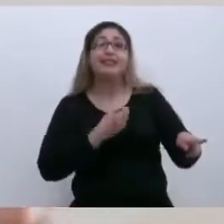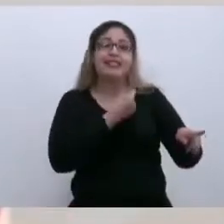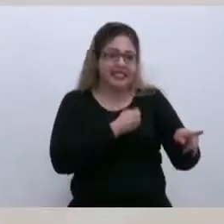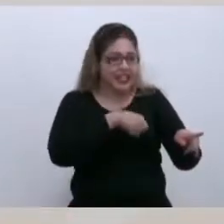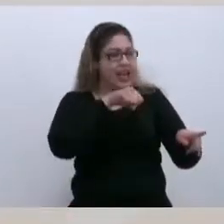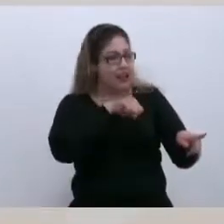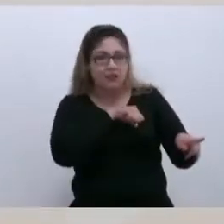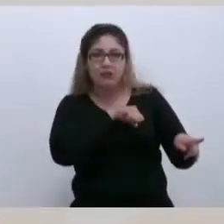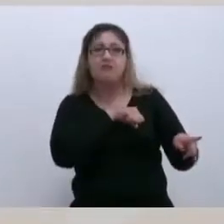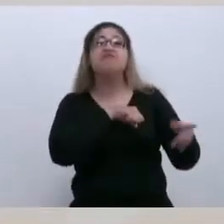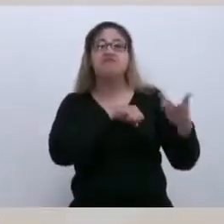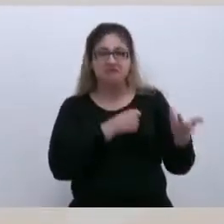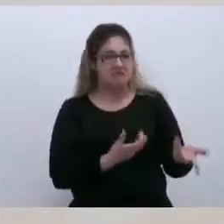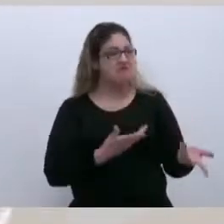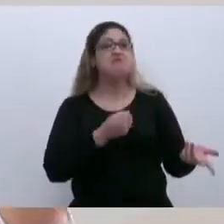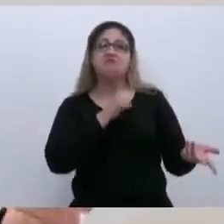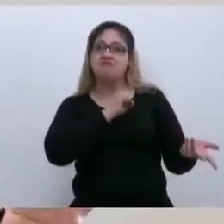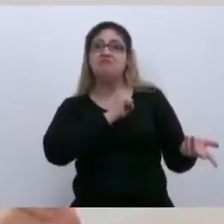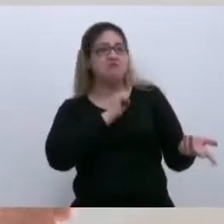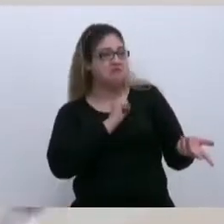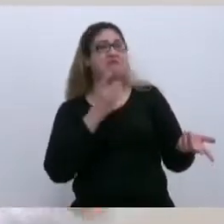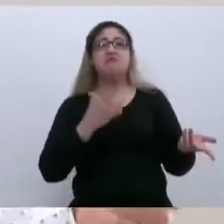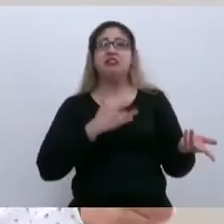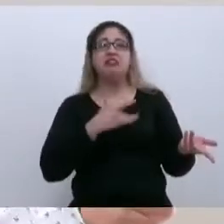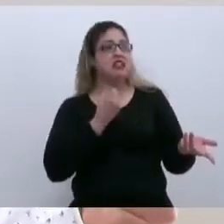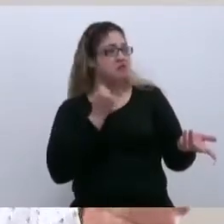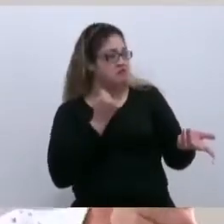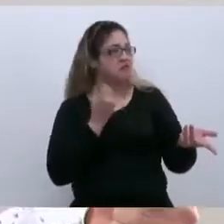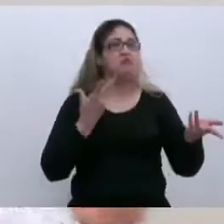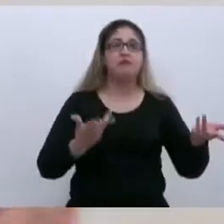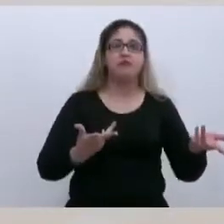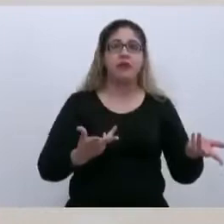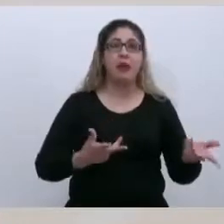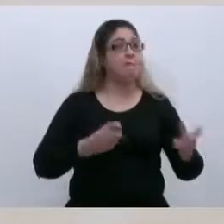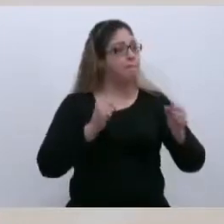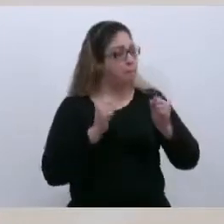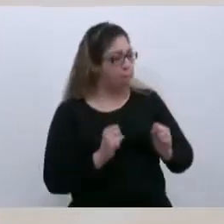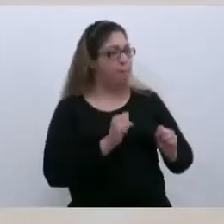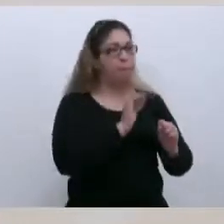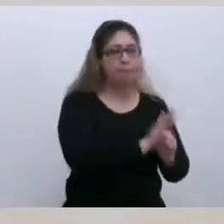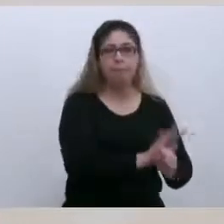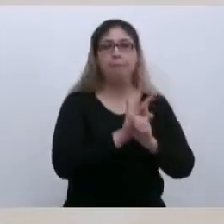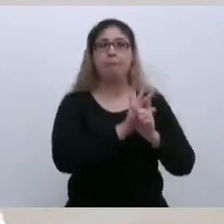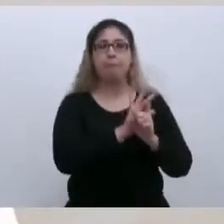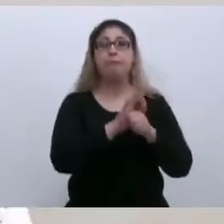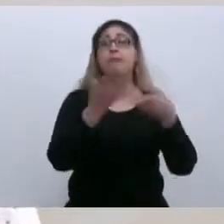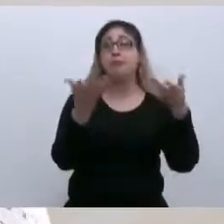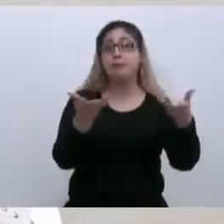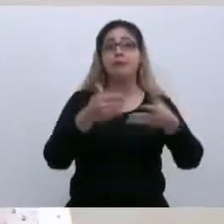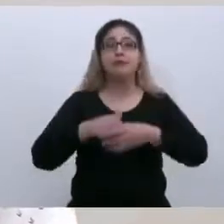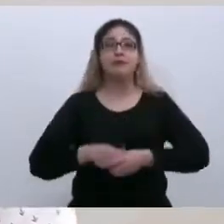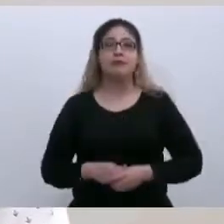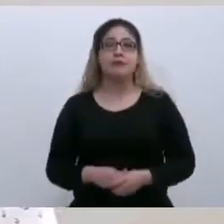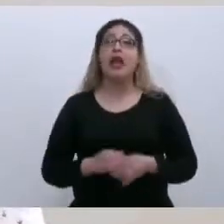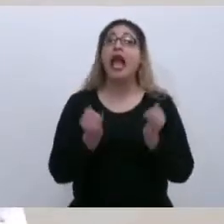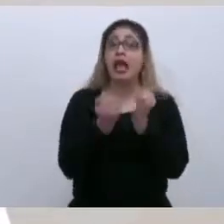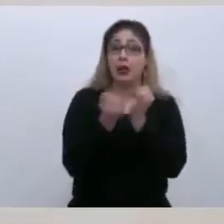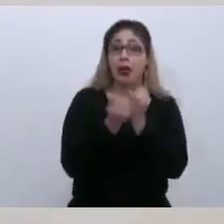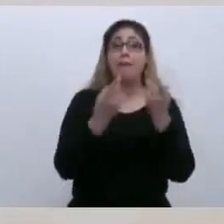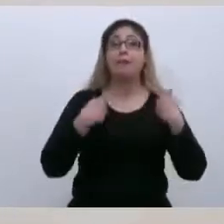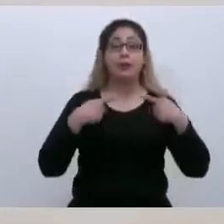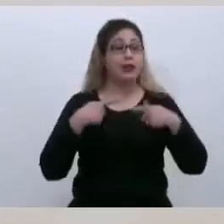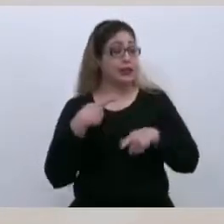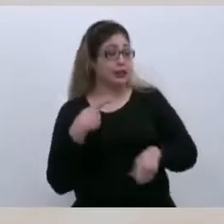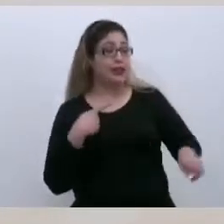también hay mejores condiciones para la inversión y que esa inversión se traduzca en más oportunidades de empleo para toda